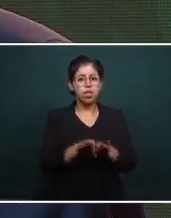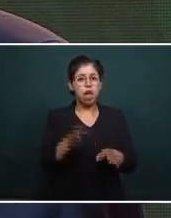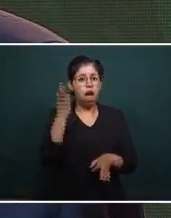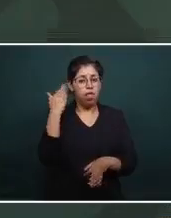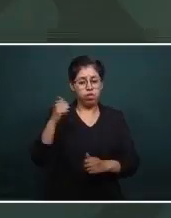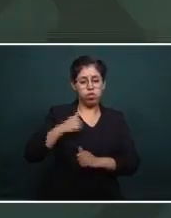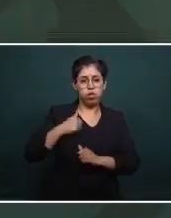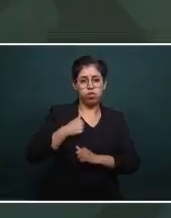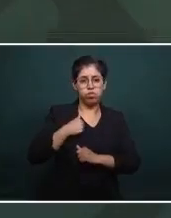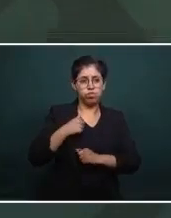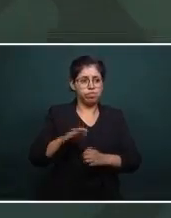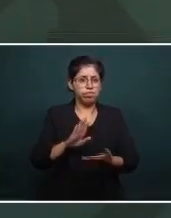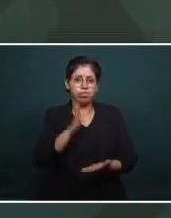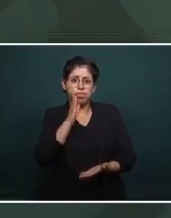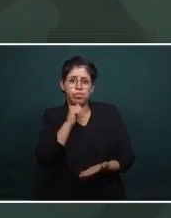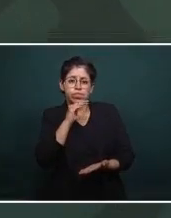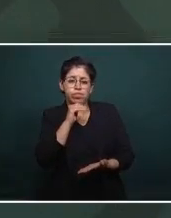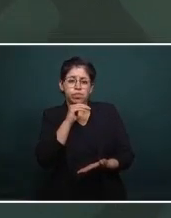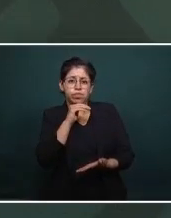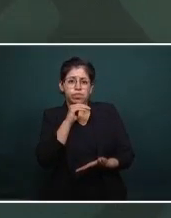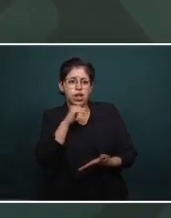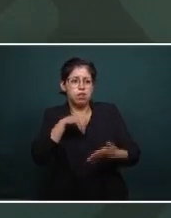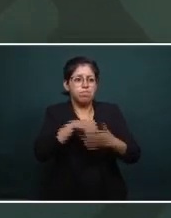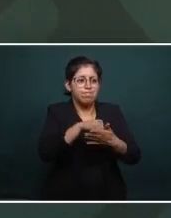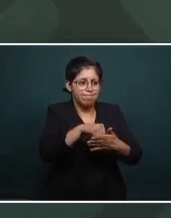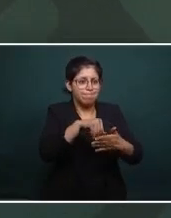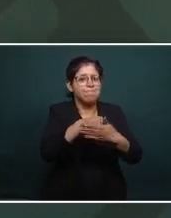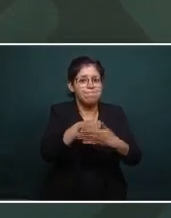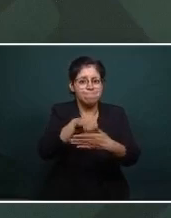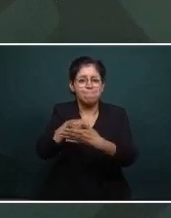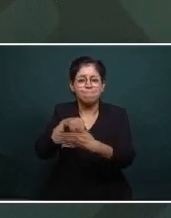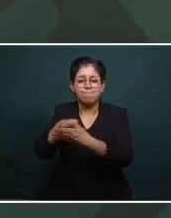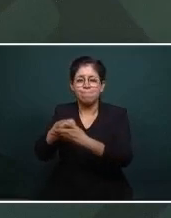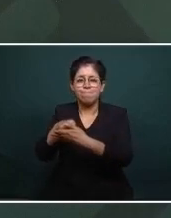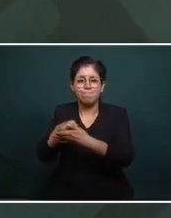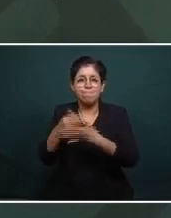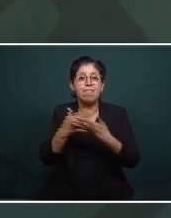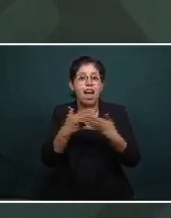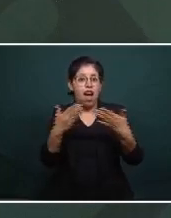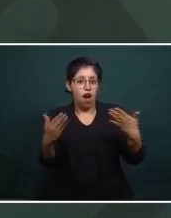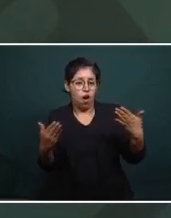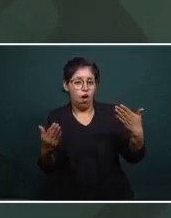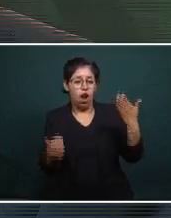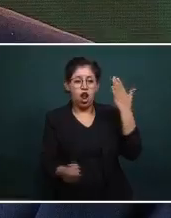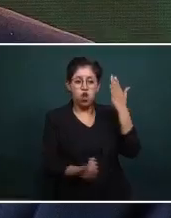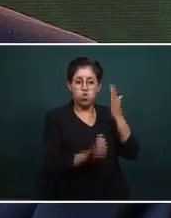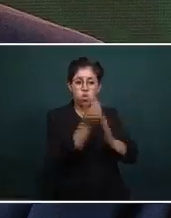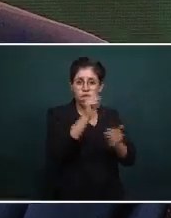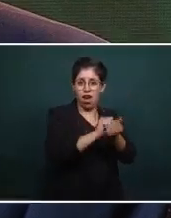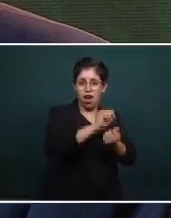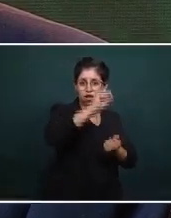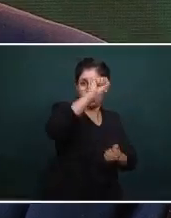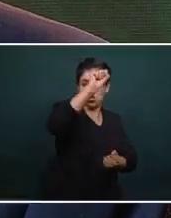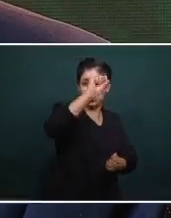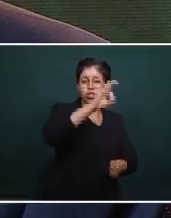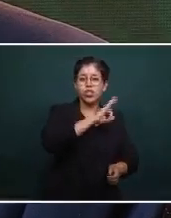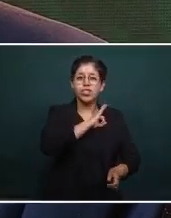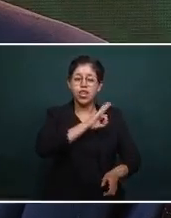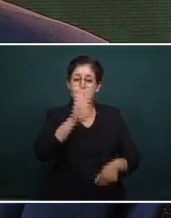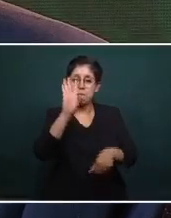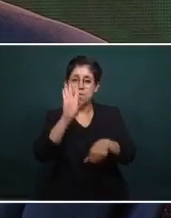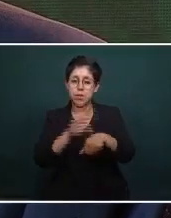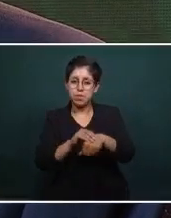podían participar en estas tareas que